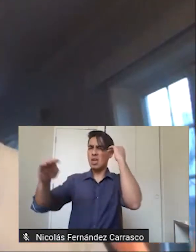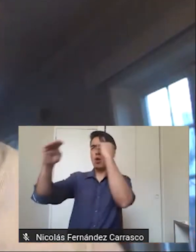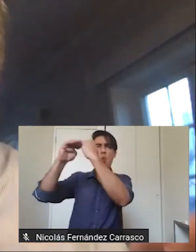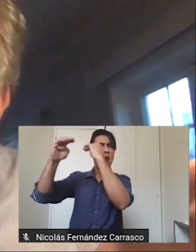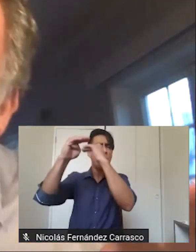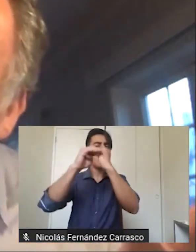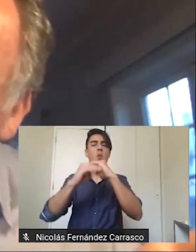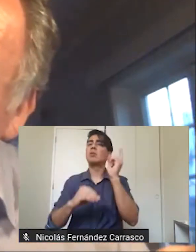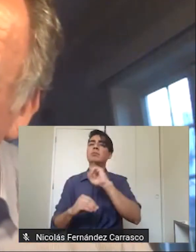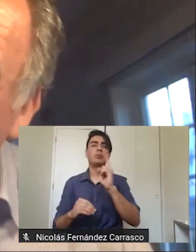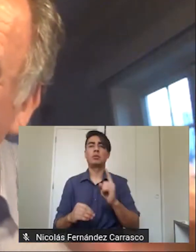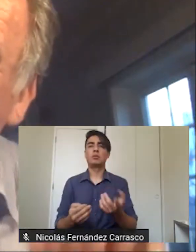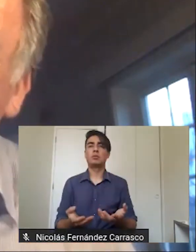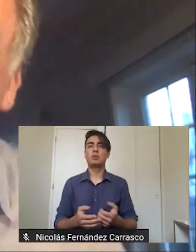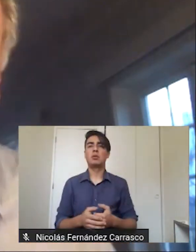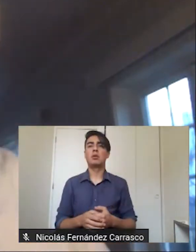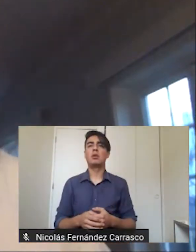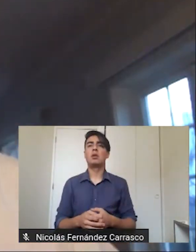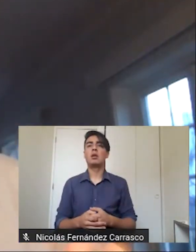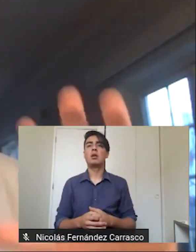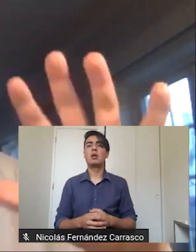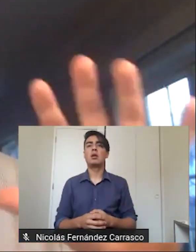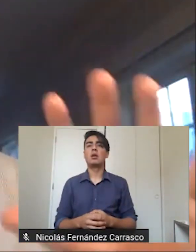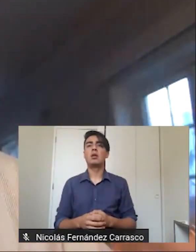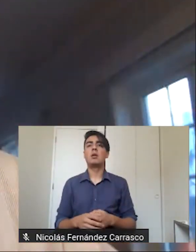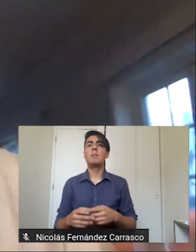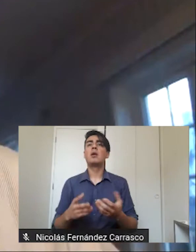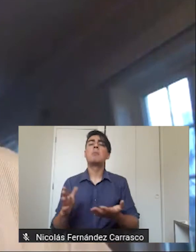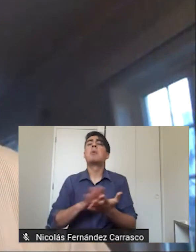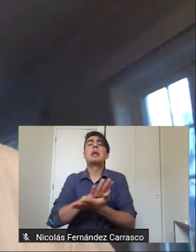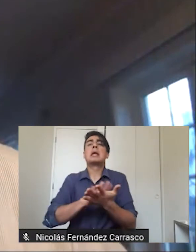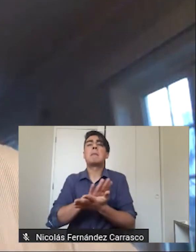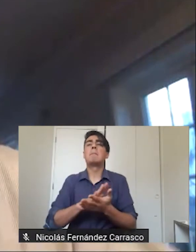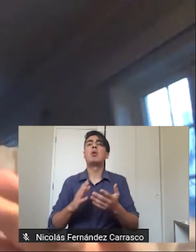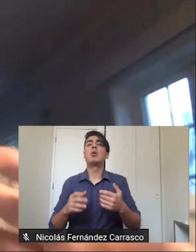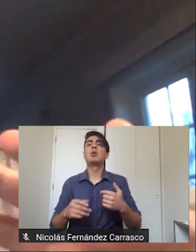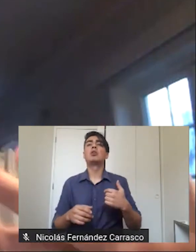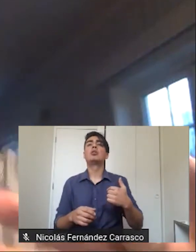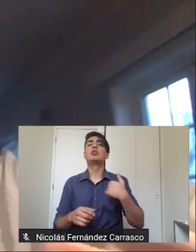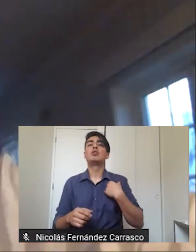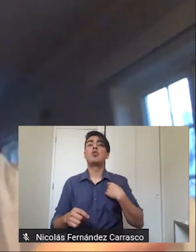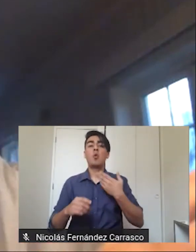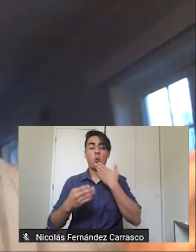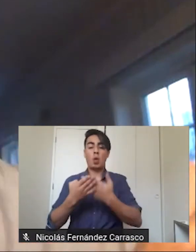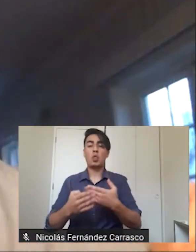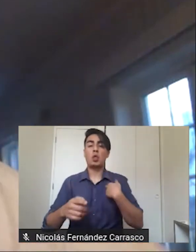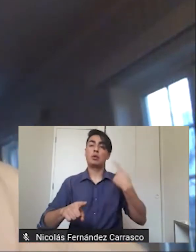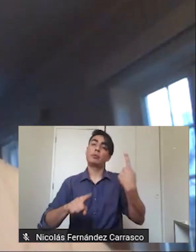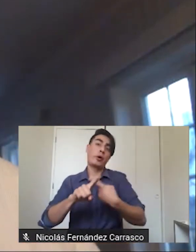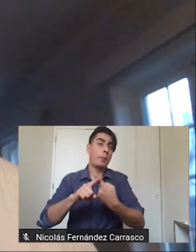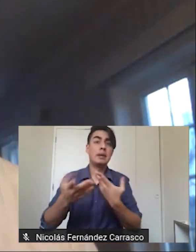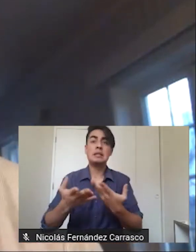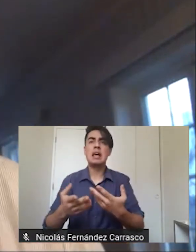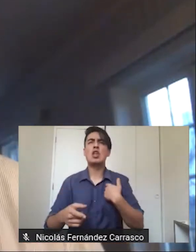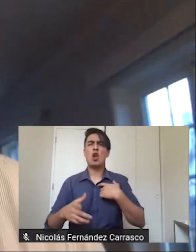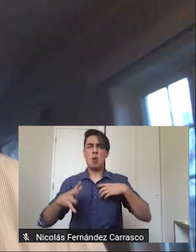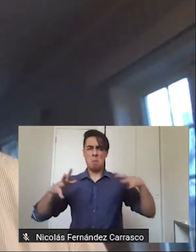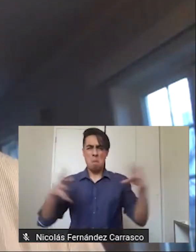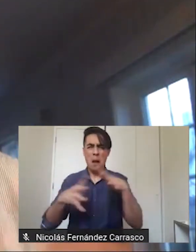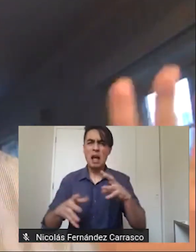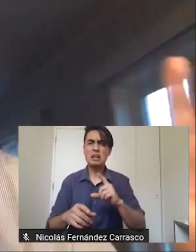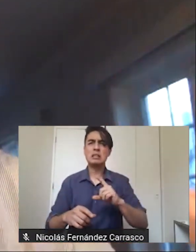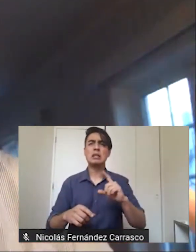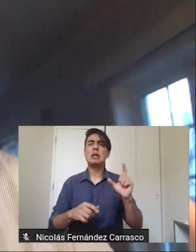a dialogar y ahora tenemos que ser suavecitos, no tenemos que decir cosas brutales, guarde la rabia en otro lado porque vamos a